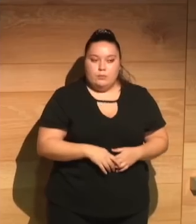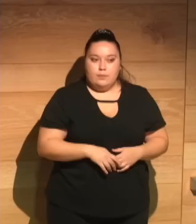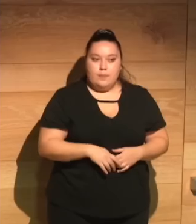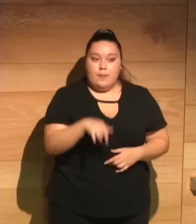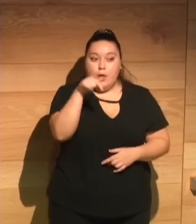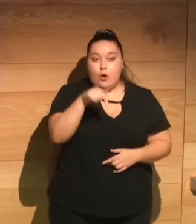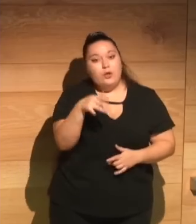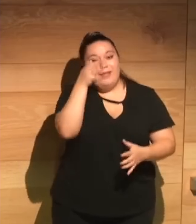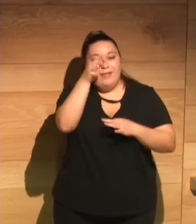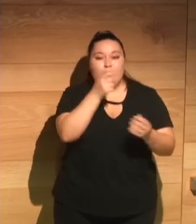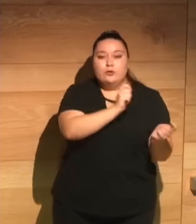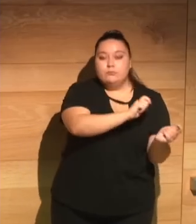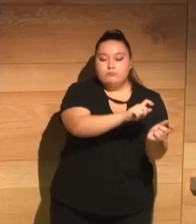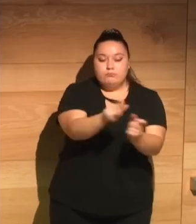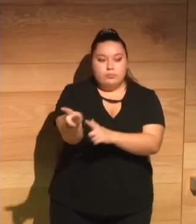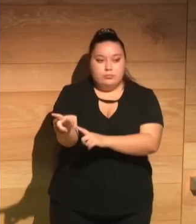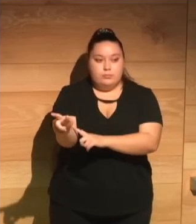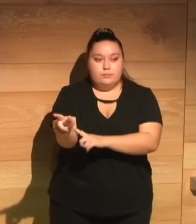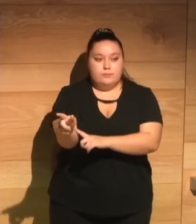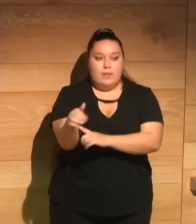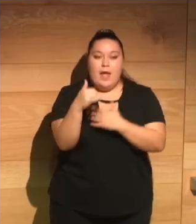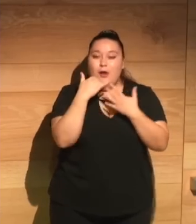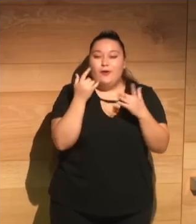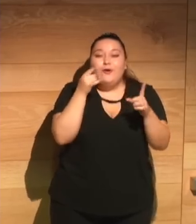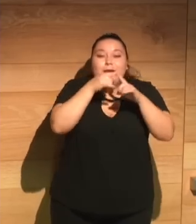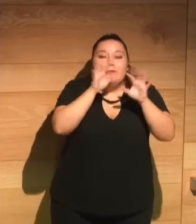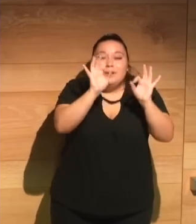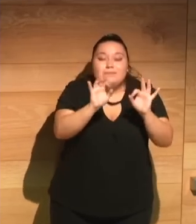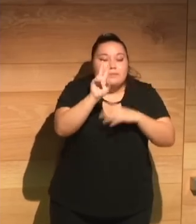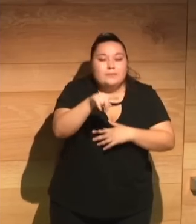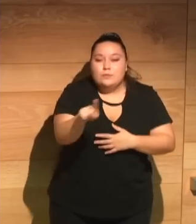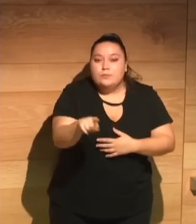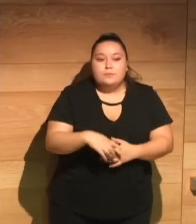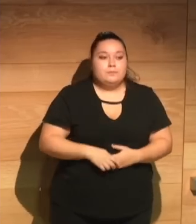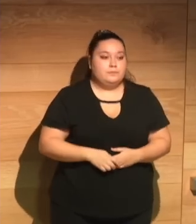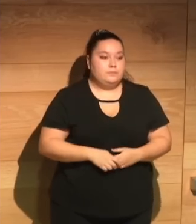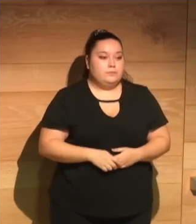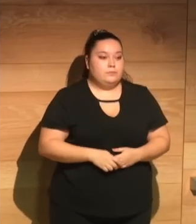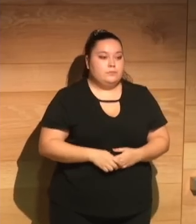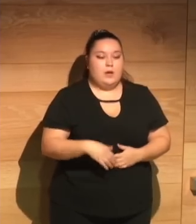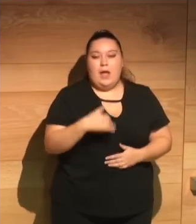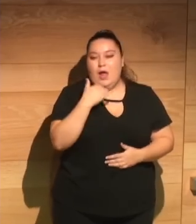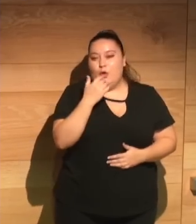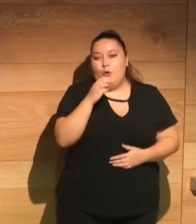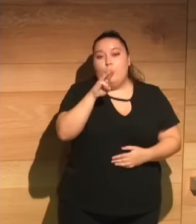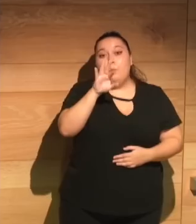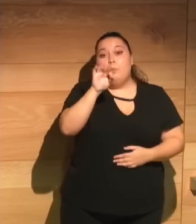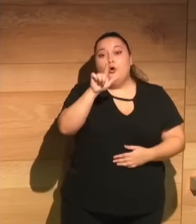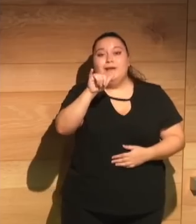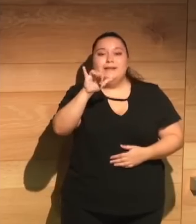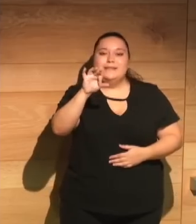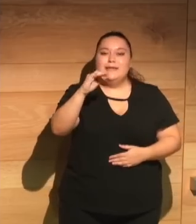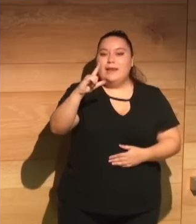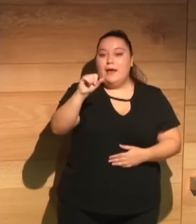dar una serie de datos que no va a ser la finalidad de esto. Vamos a decir unos cuantos polisílabos conformados con